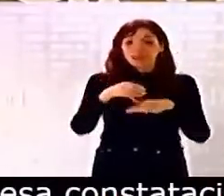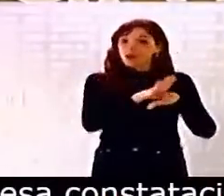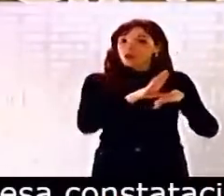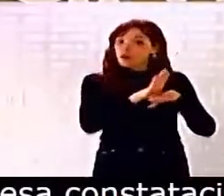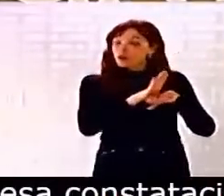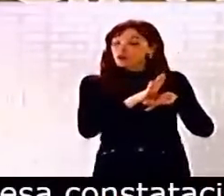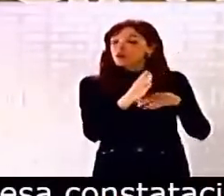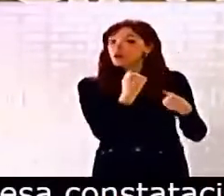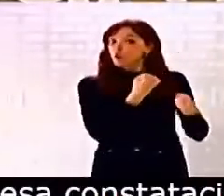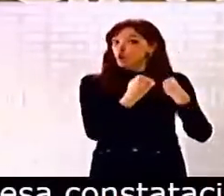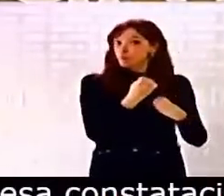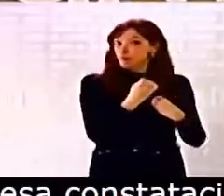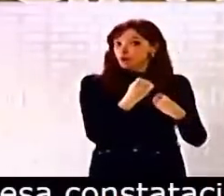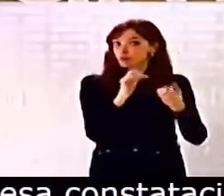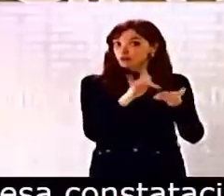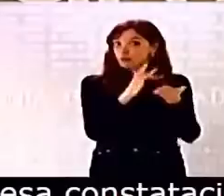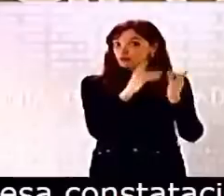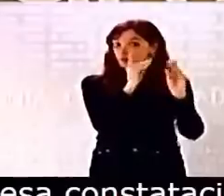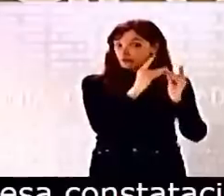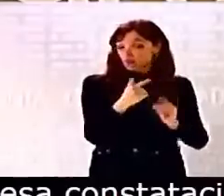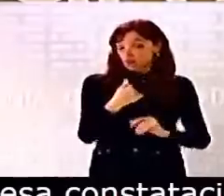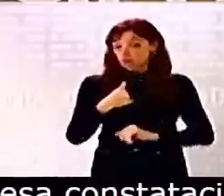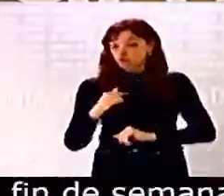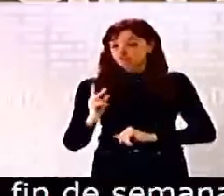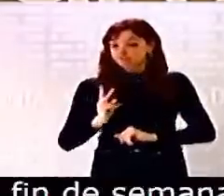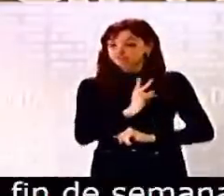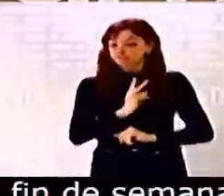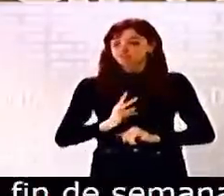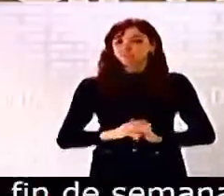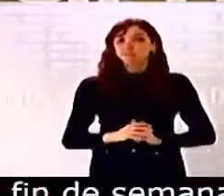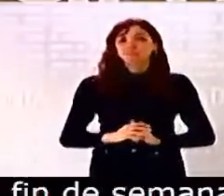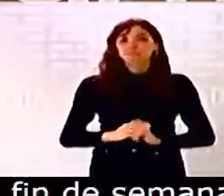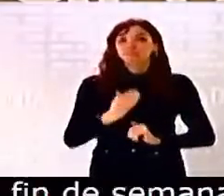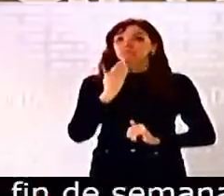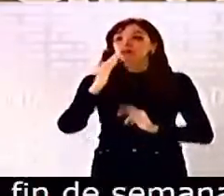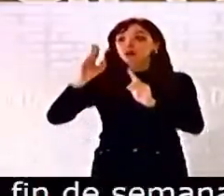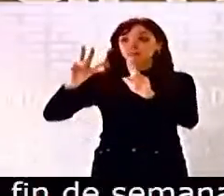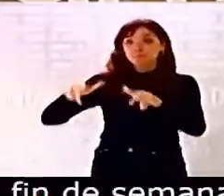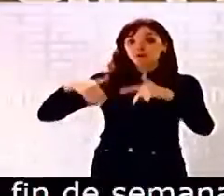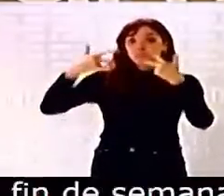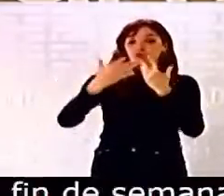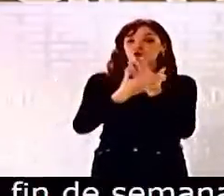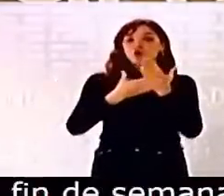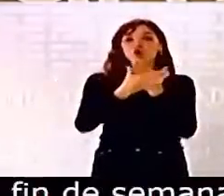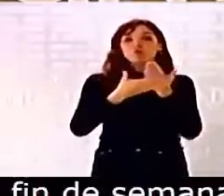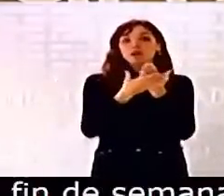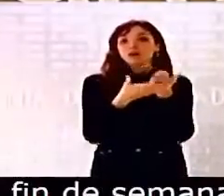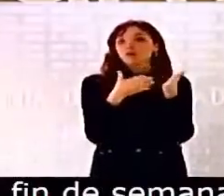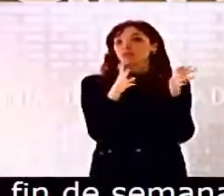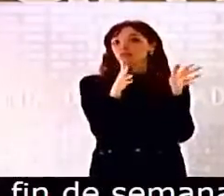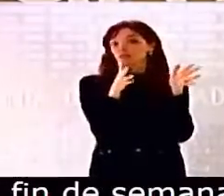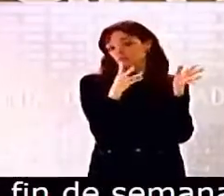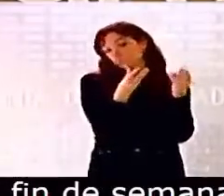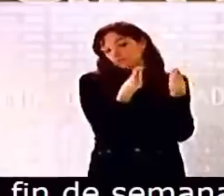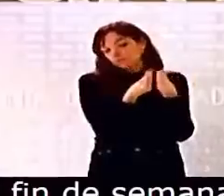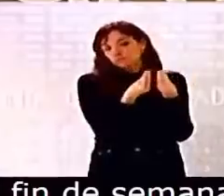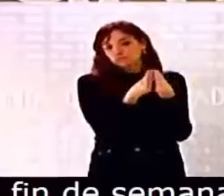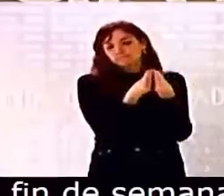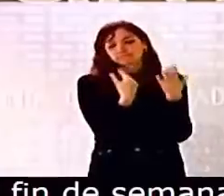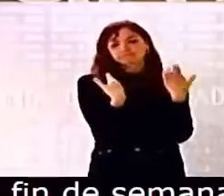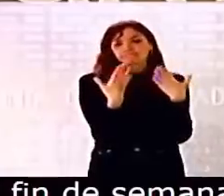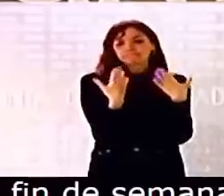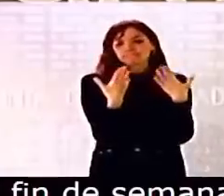Digital y yo mismo, con el permiso del Consejo de Gobierno de la Junta de Extremadura,